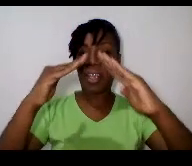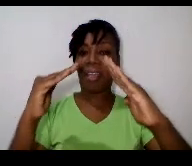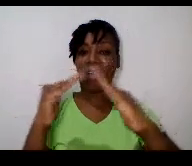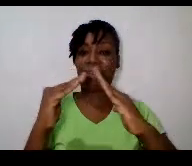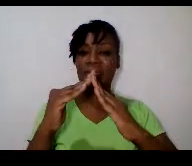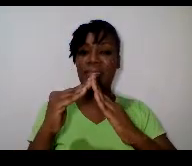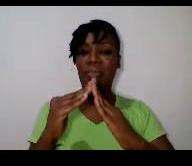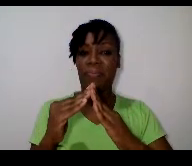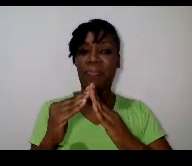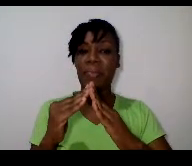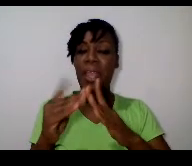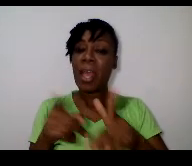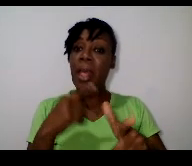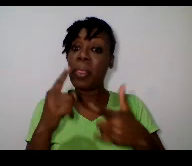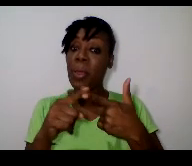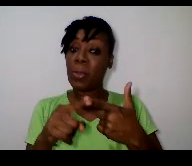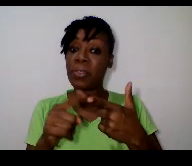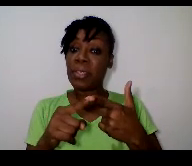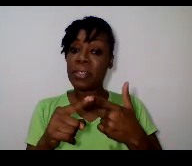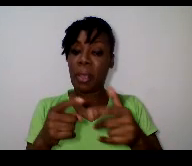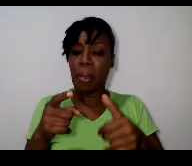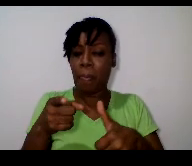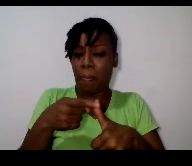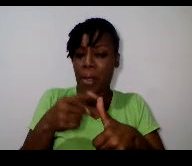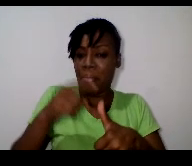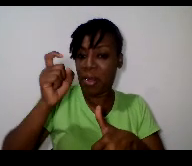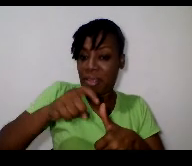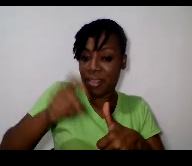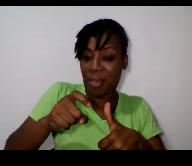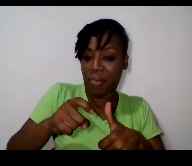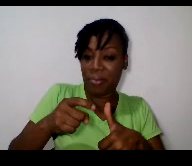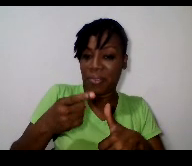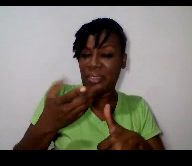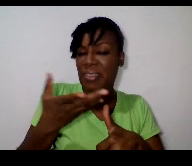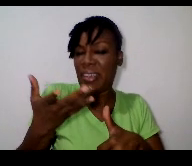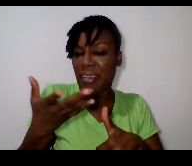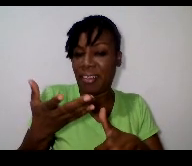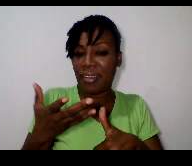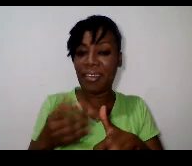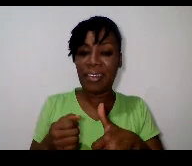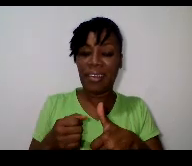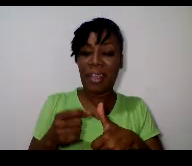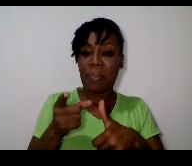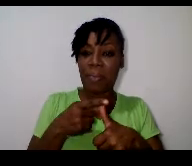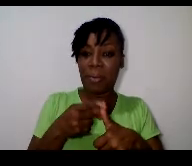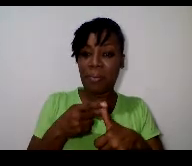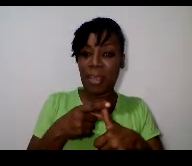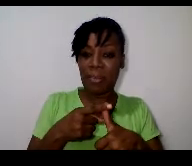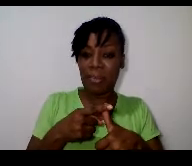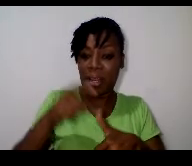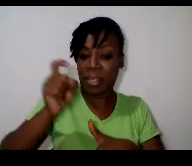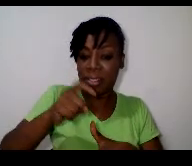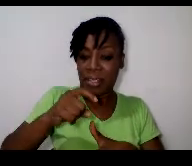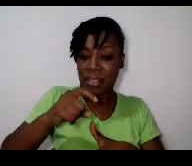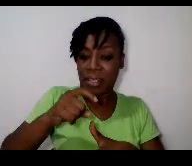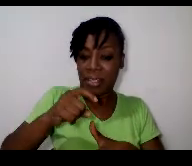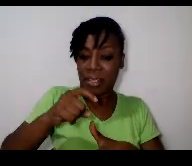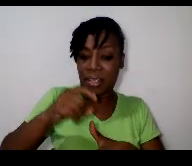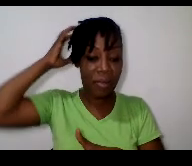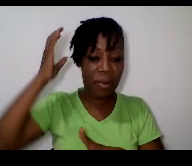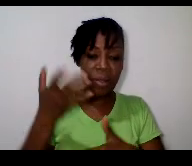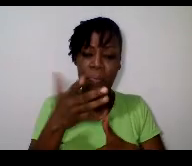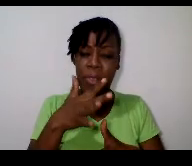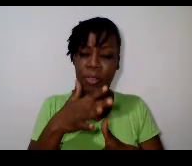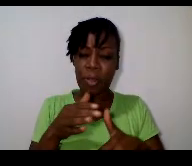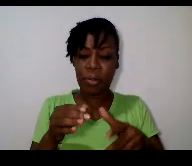Entonces, lo primero que necesitamos para construir esa casa es lo primero que necesita el cerebro durante los primeros 6 años